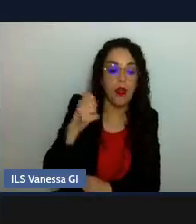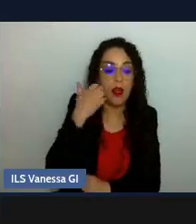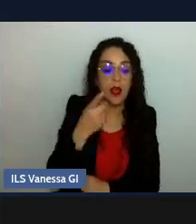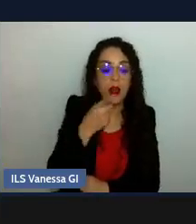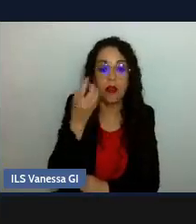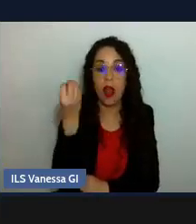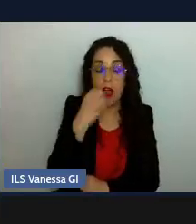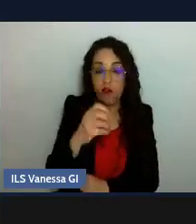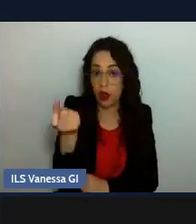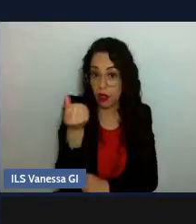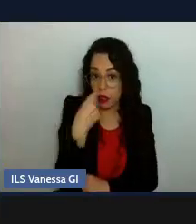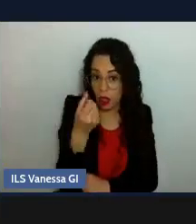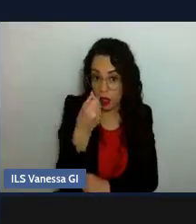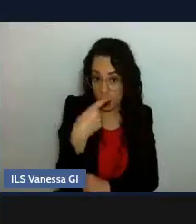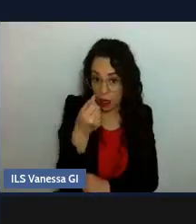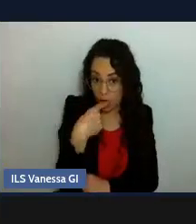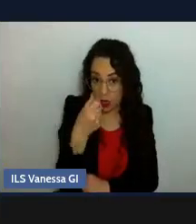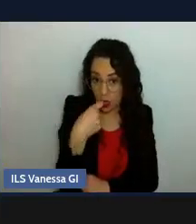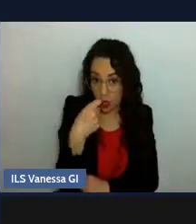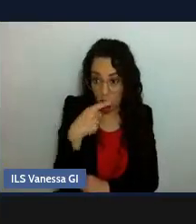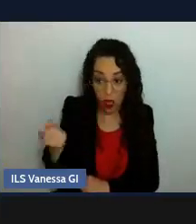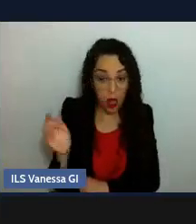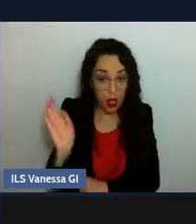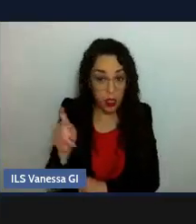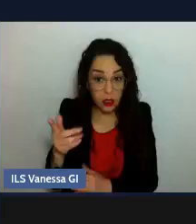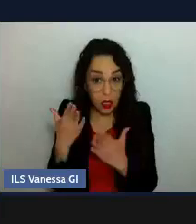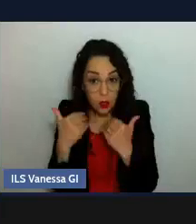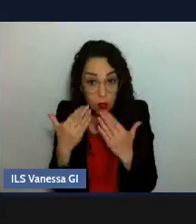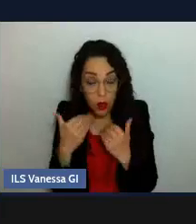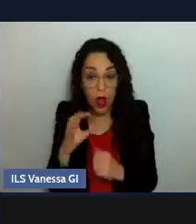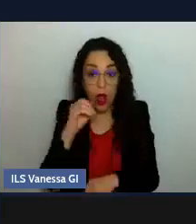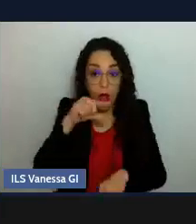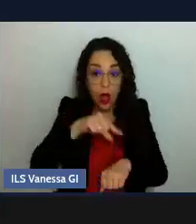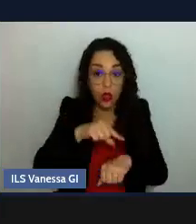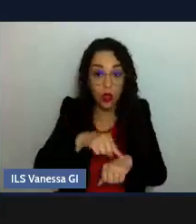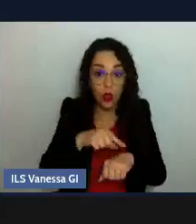hay una intervención de un médico, es